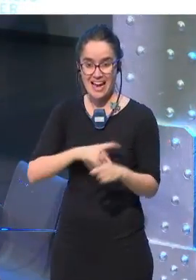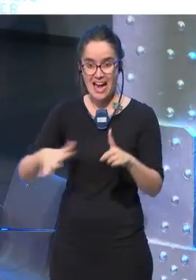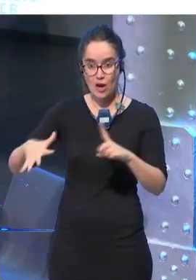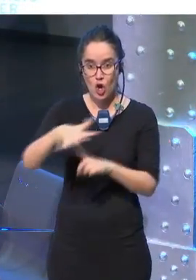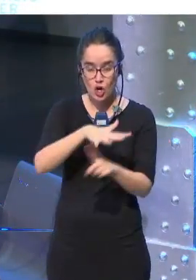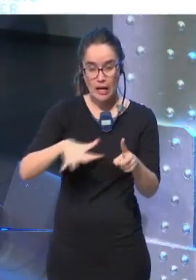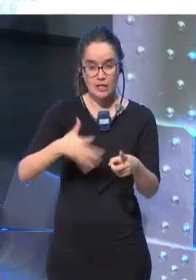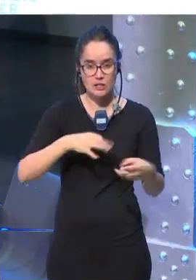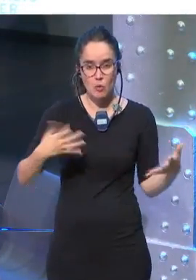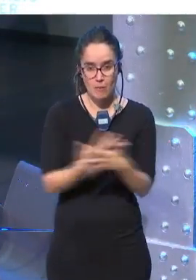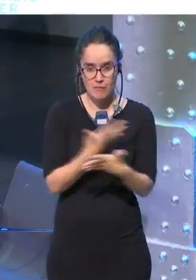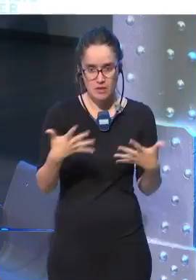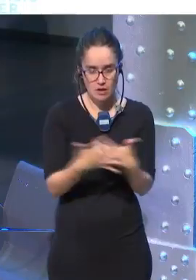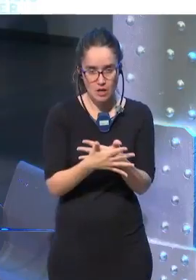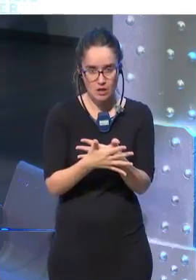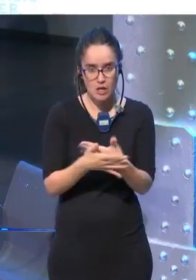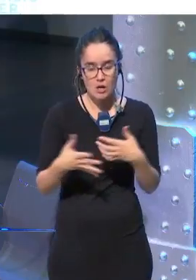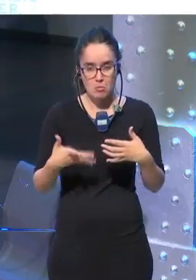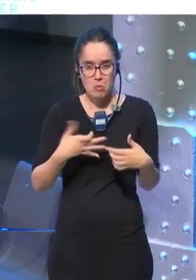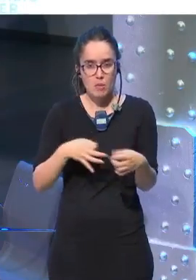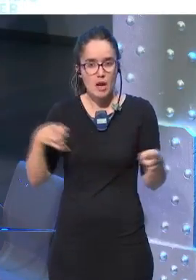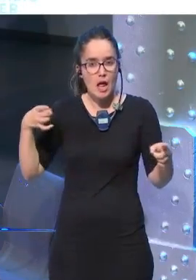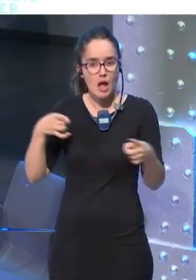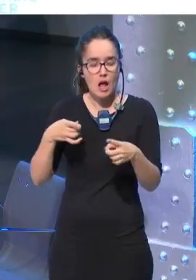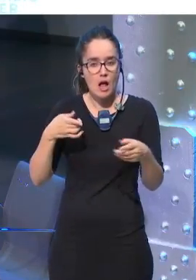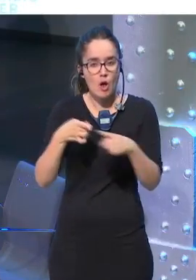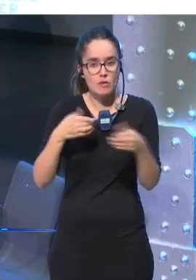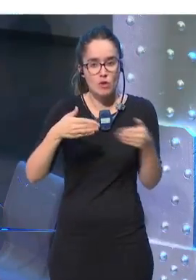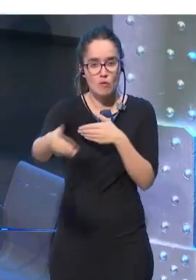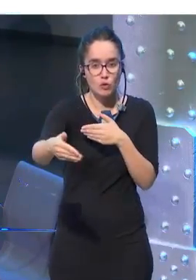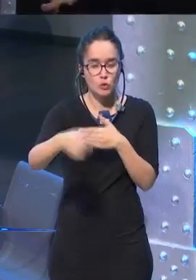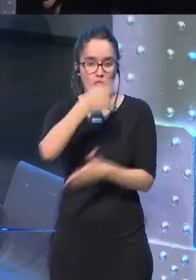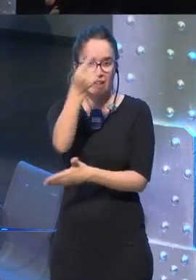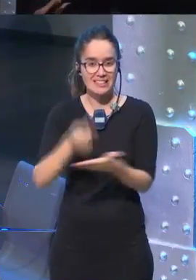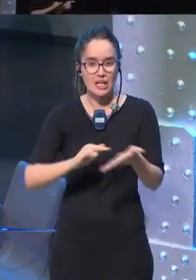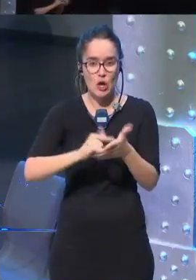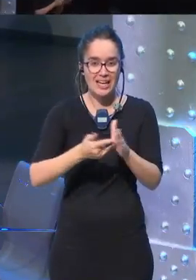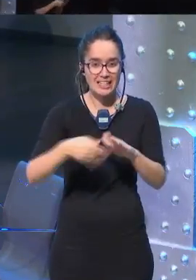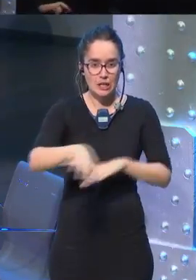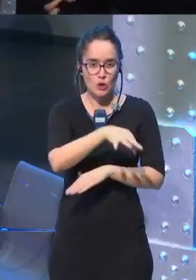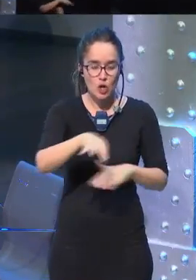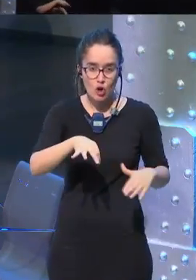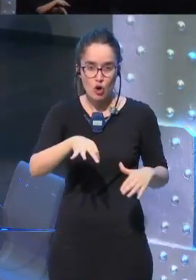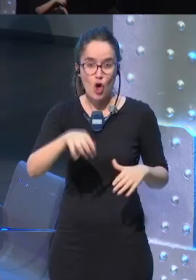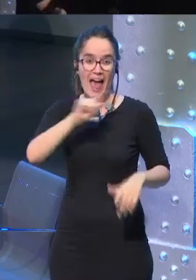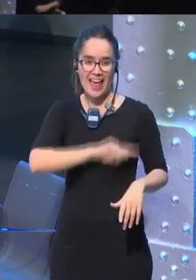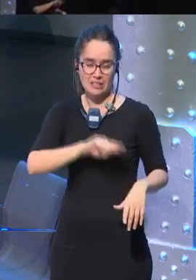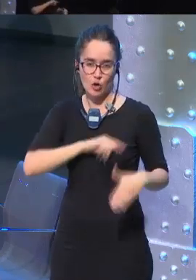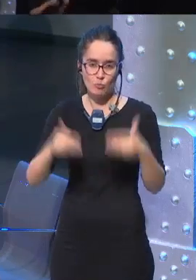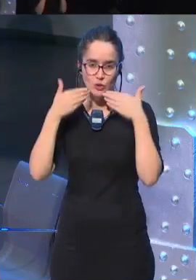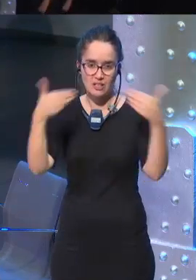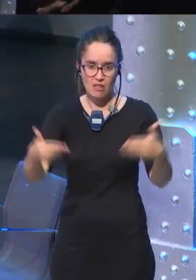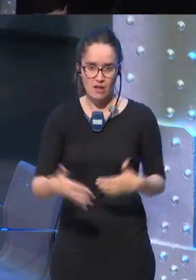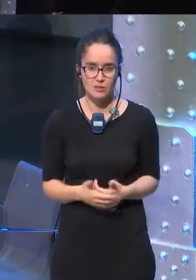que se puede juntar seguramente para un futuro del diseño arquitectónico ético. Muchas